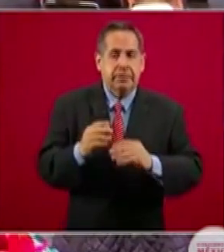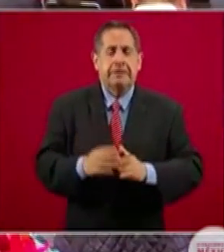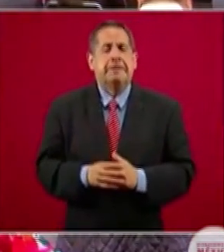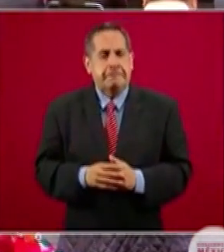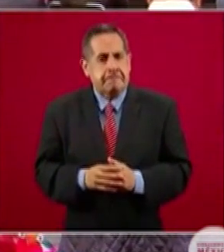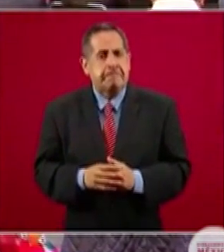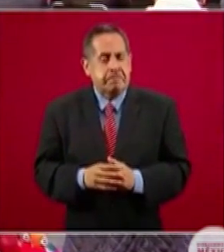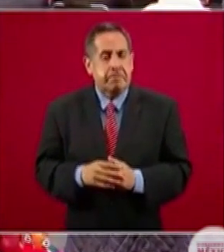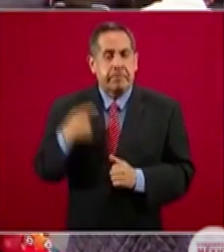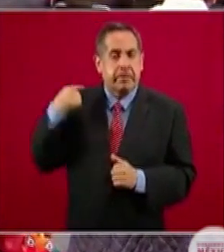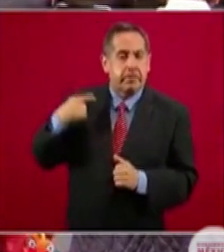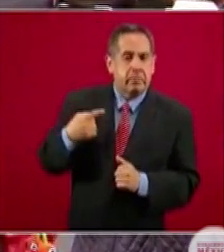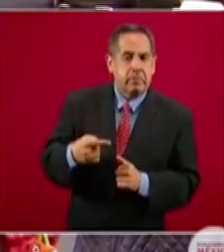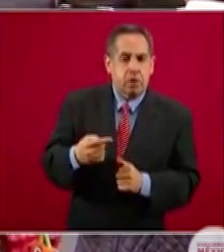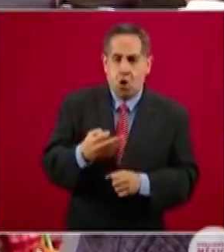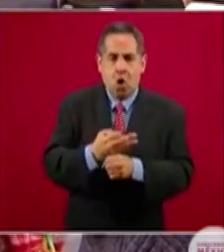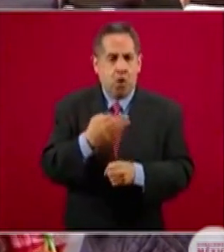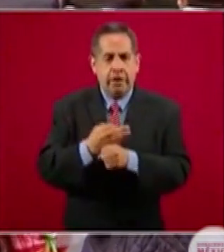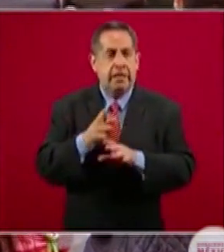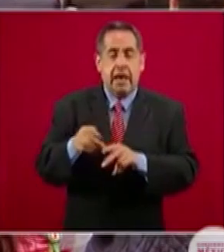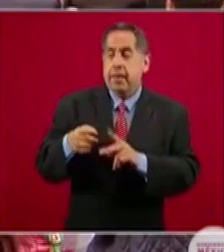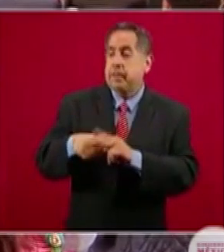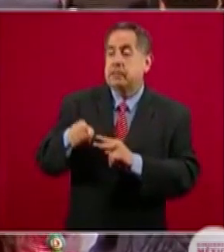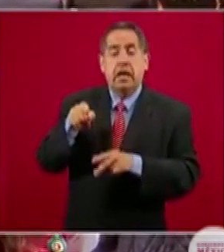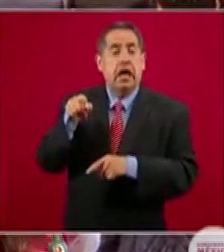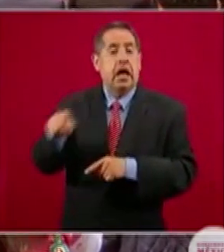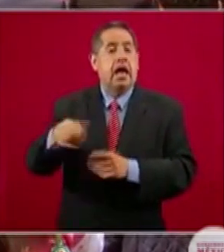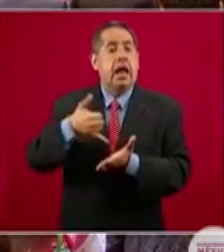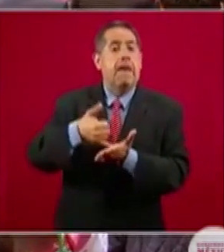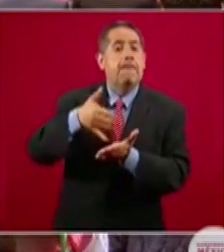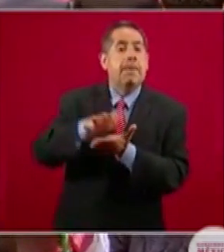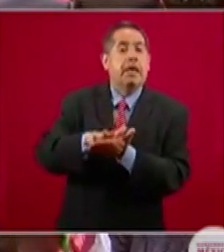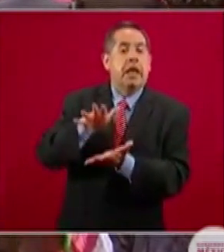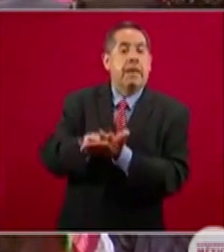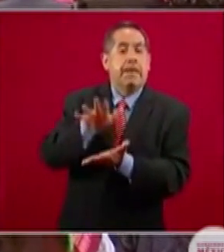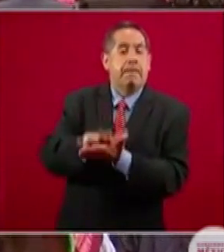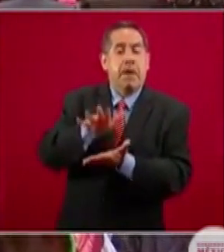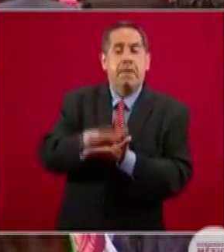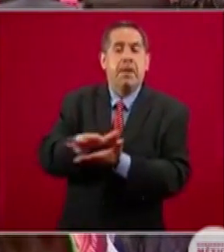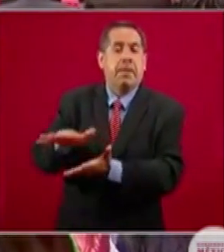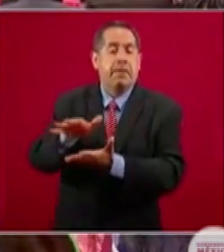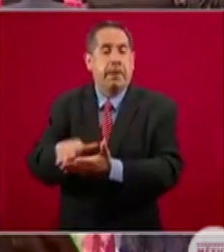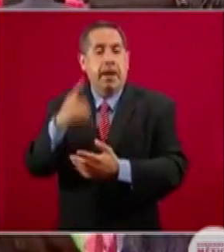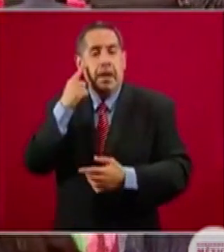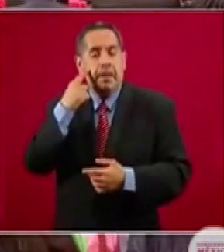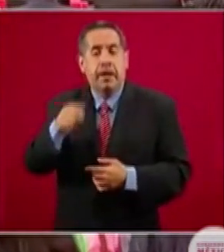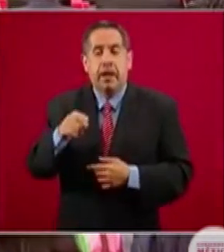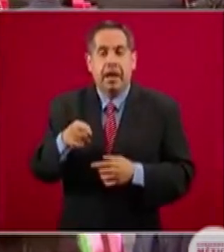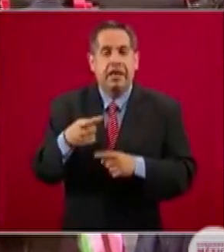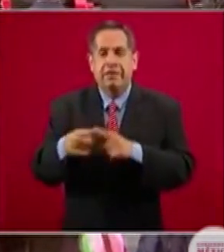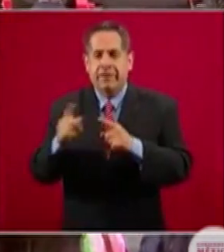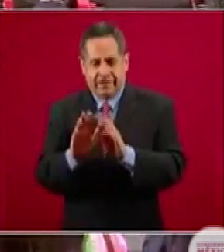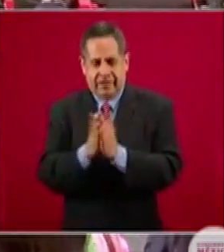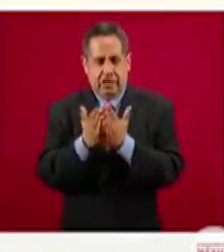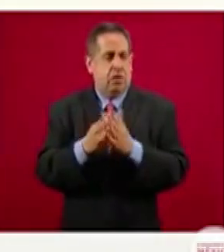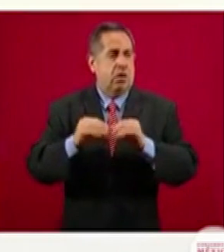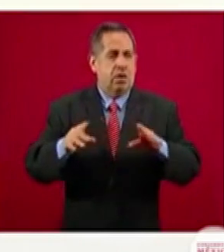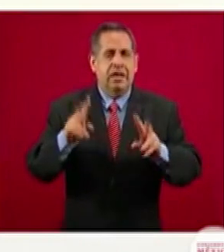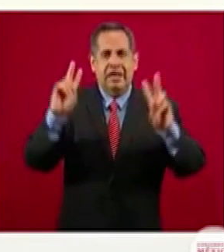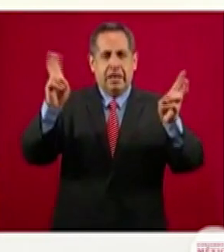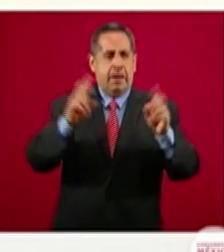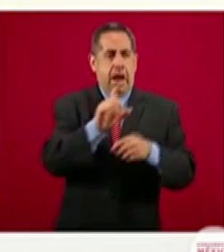comenzado a entrar en imprenta los títulos de la colección 21 para el